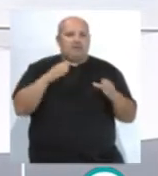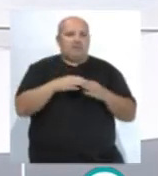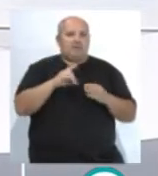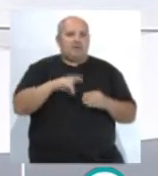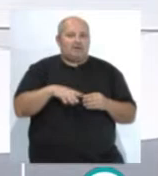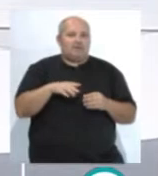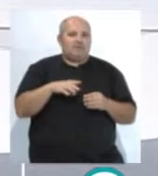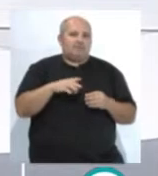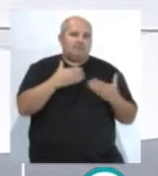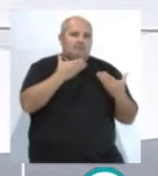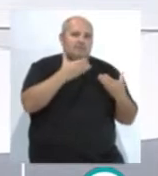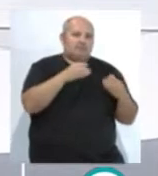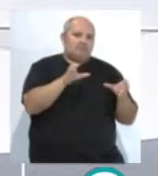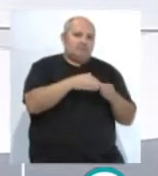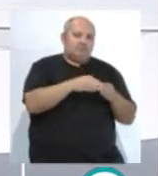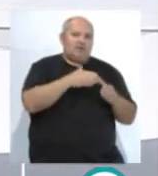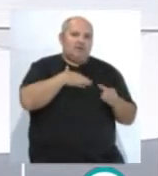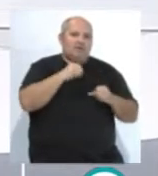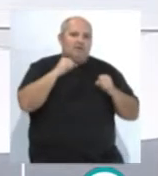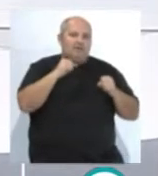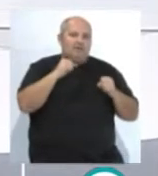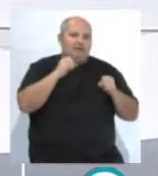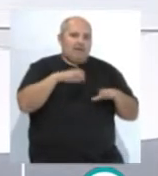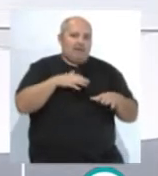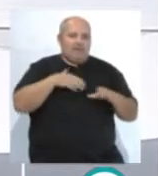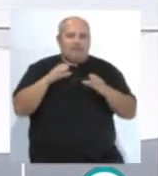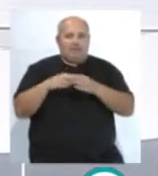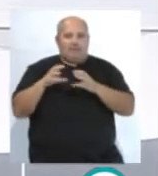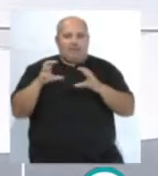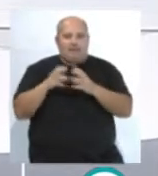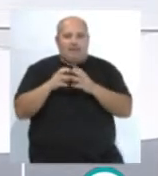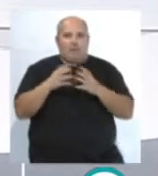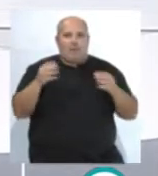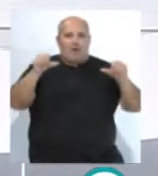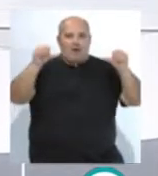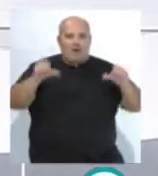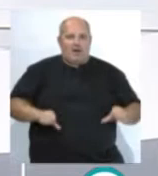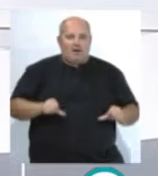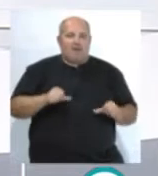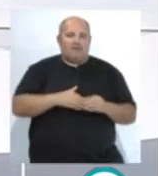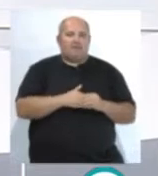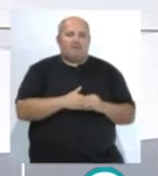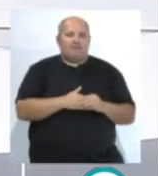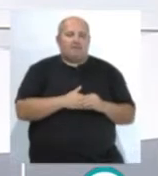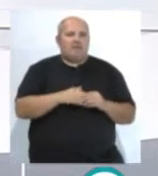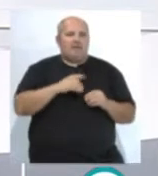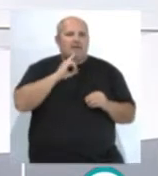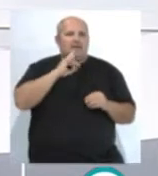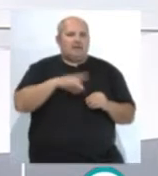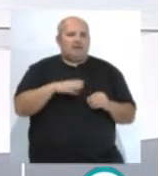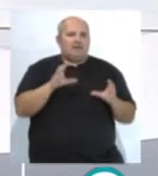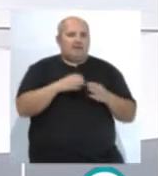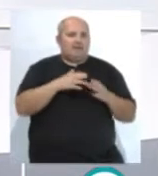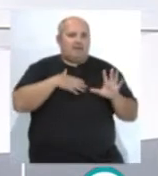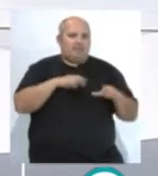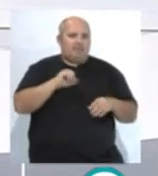partido... tanto Álvaro Cervera como Diego Martínez, técnico del Granada Club de Fútbol. Vamos a empezar con la